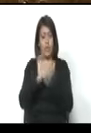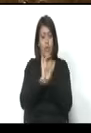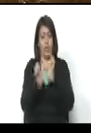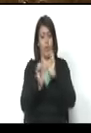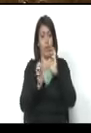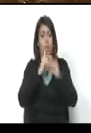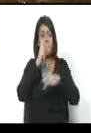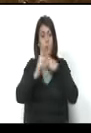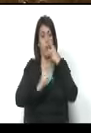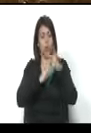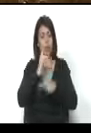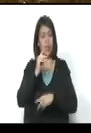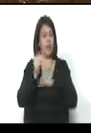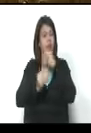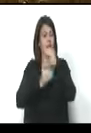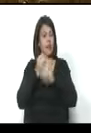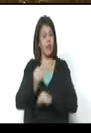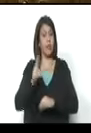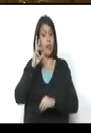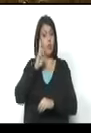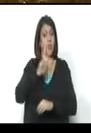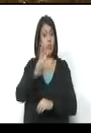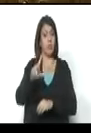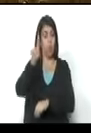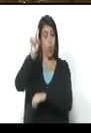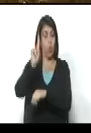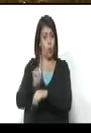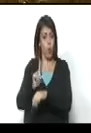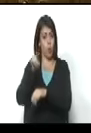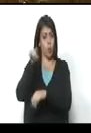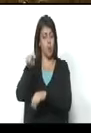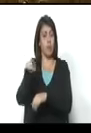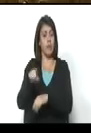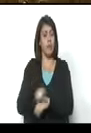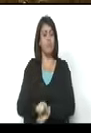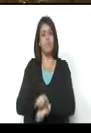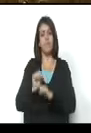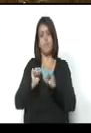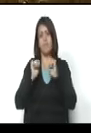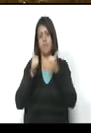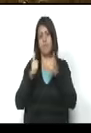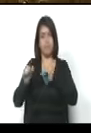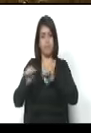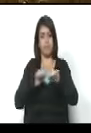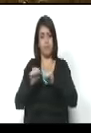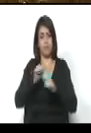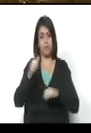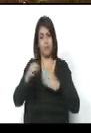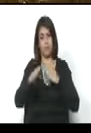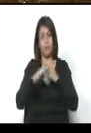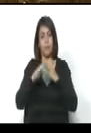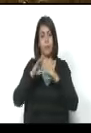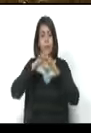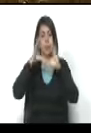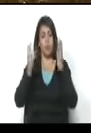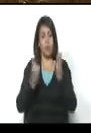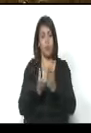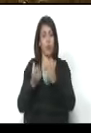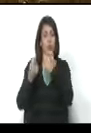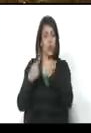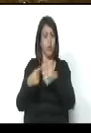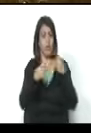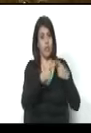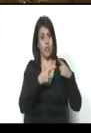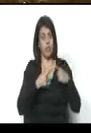geopolítica, eclipsada por la visión unipolar, y desencadenó la acción en función de un mundo